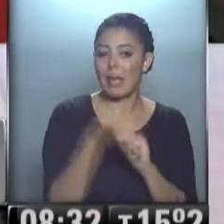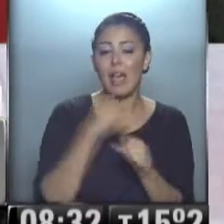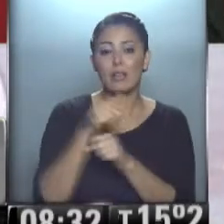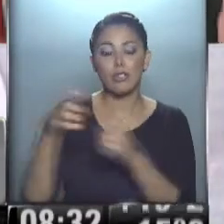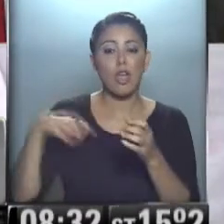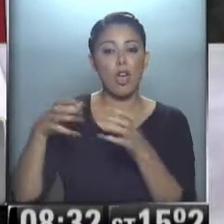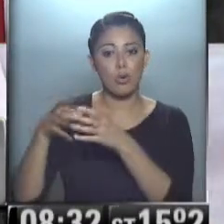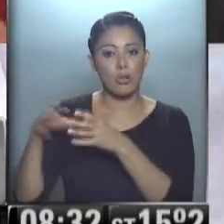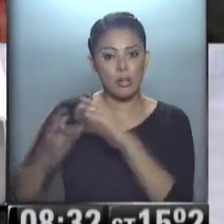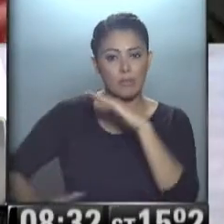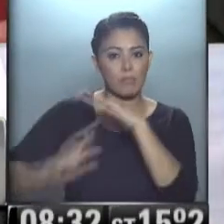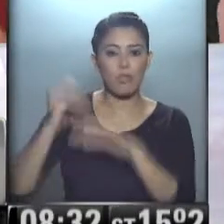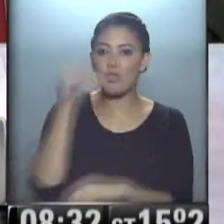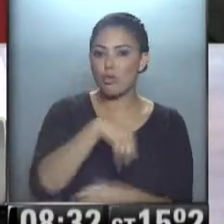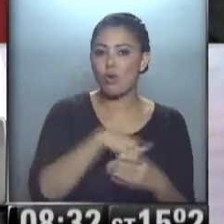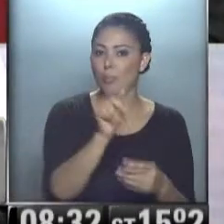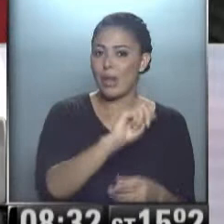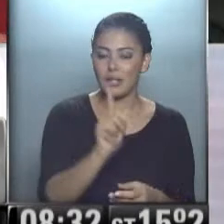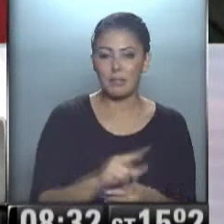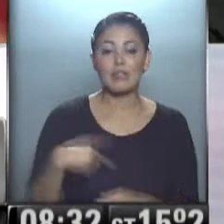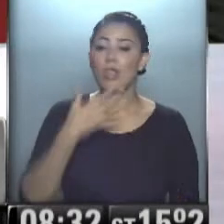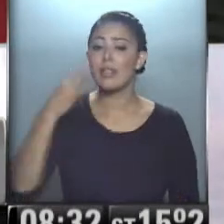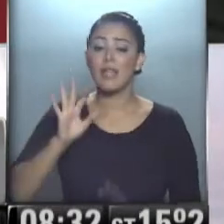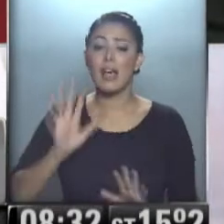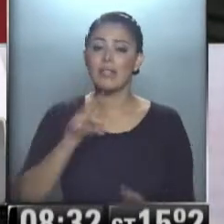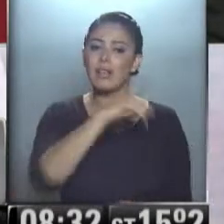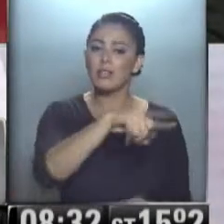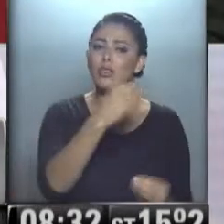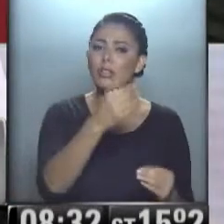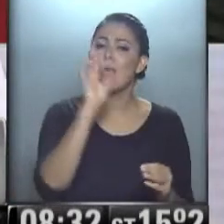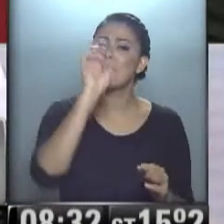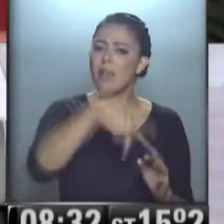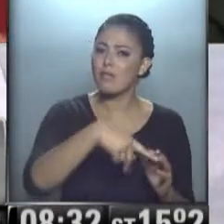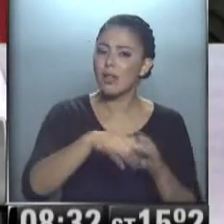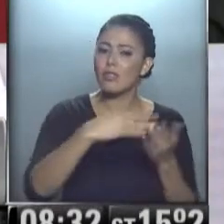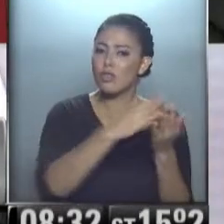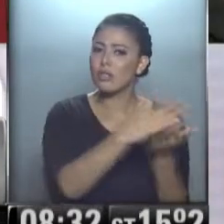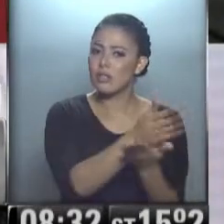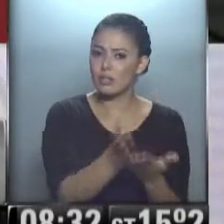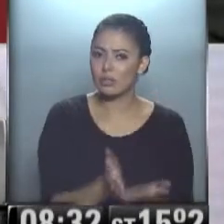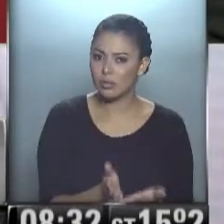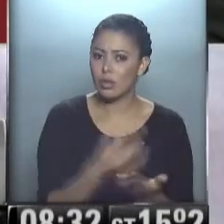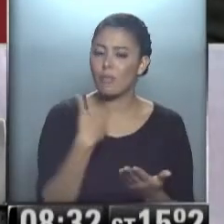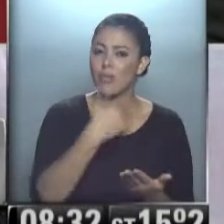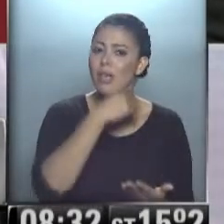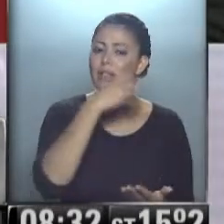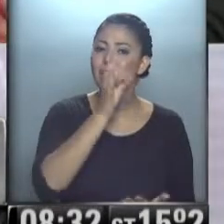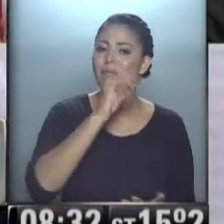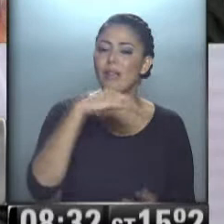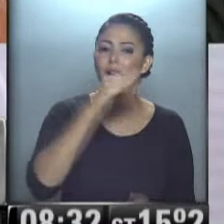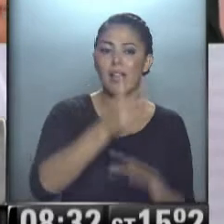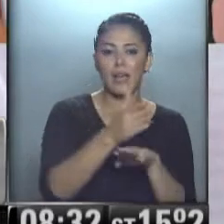la mesa de enlace han decidido no participar de esto que significa planificación del sector para dar un mayor previsibilidad